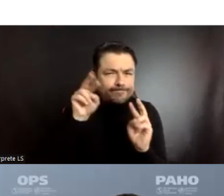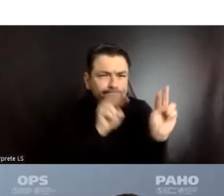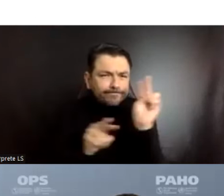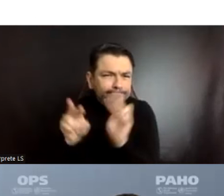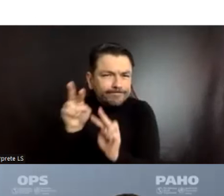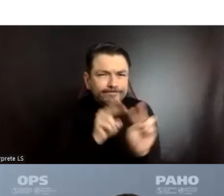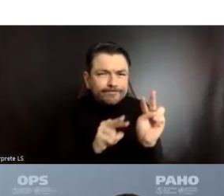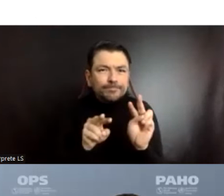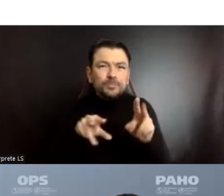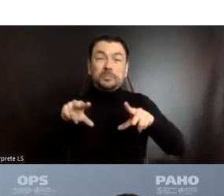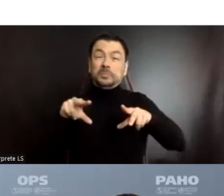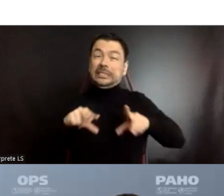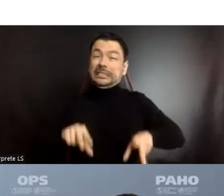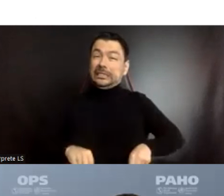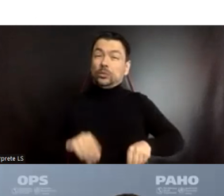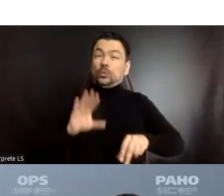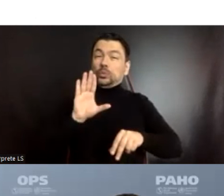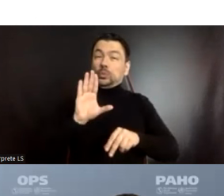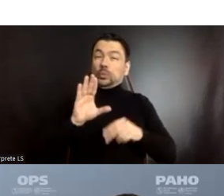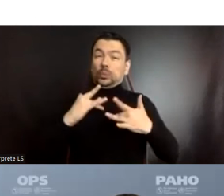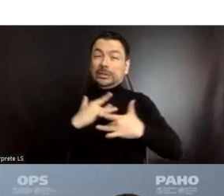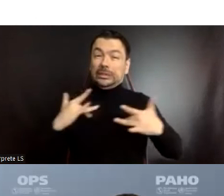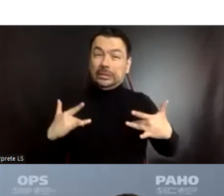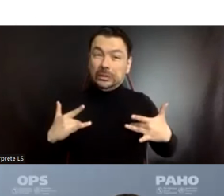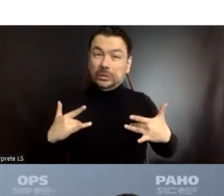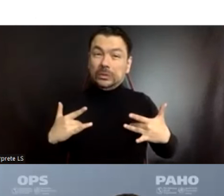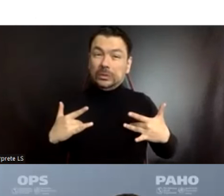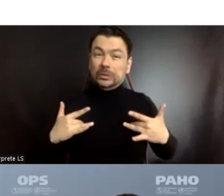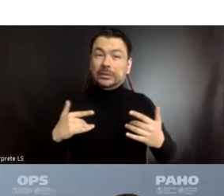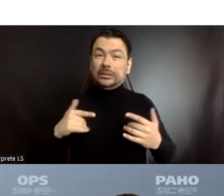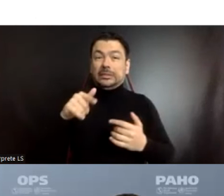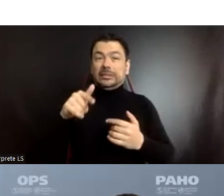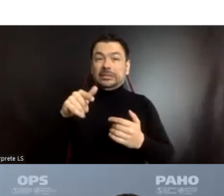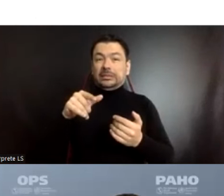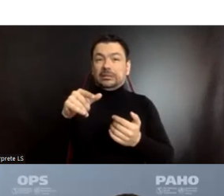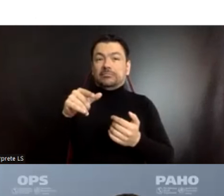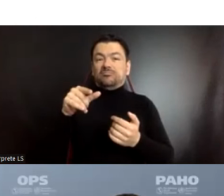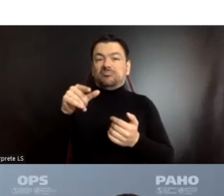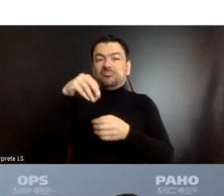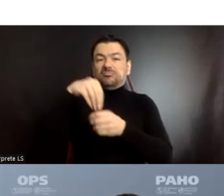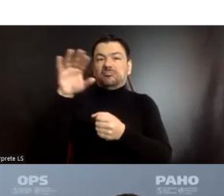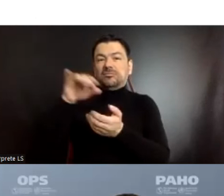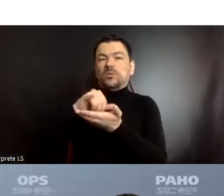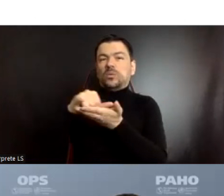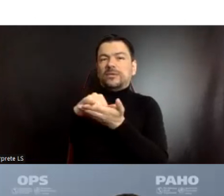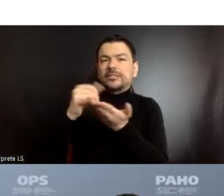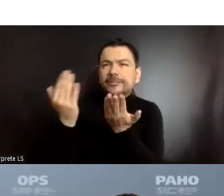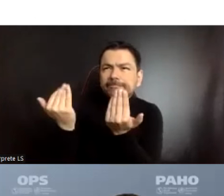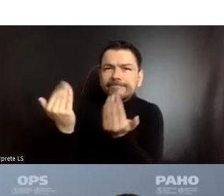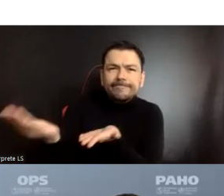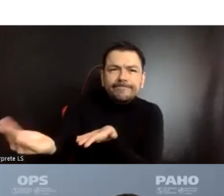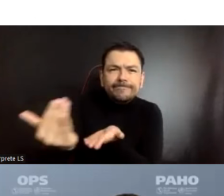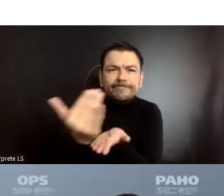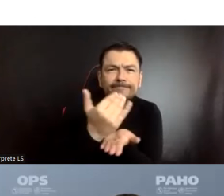York y muchos están diciendo, ok, ¿ahora qué? ¿Quién nos va a ayudar? Y todas